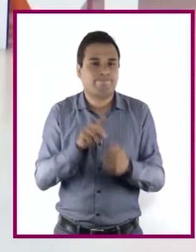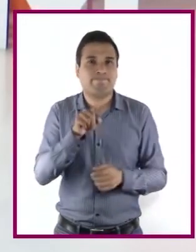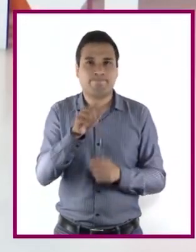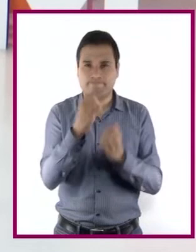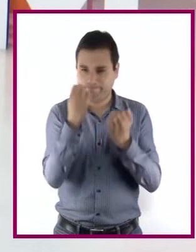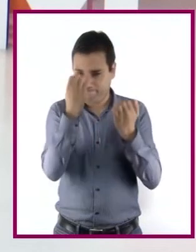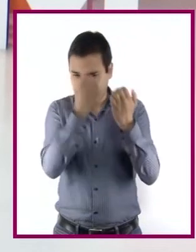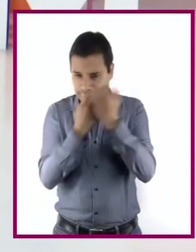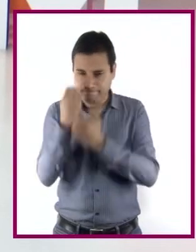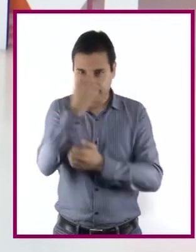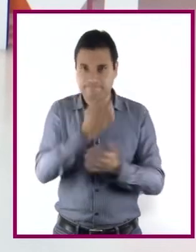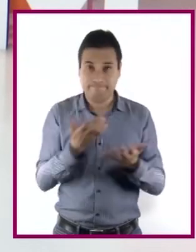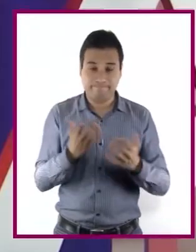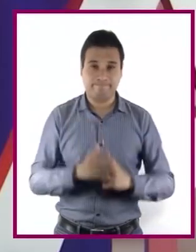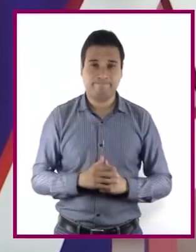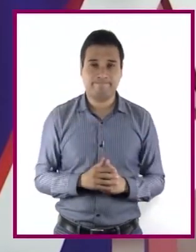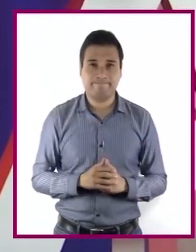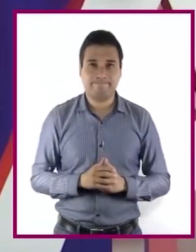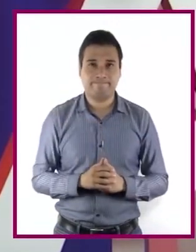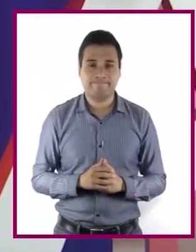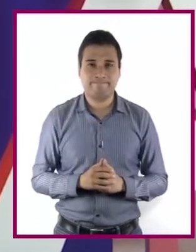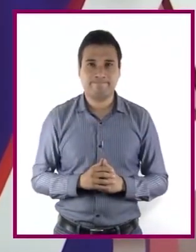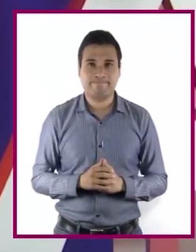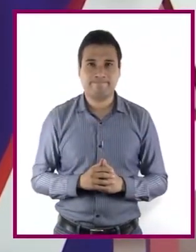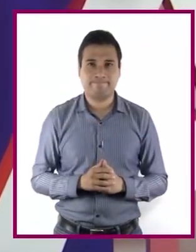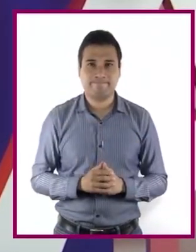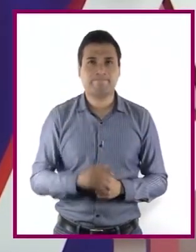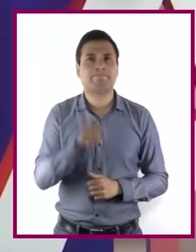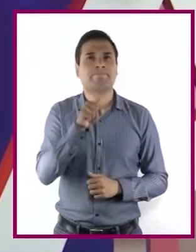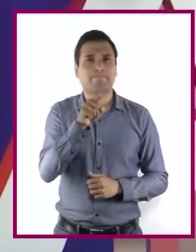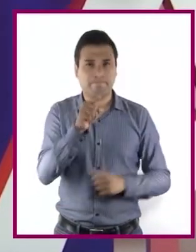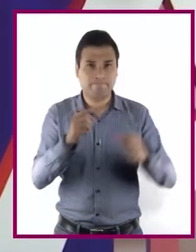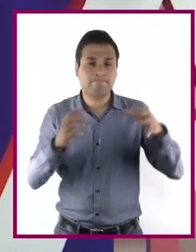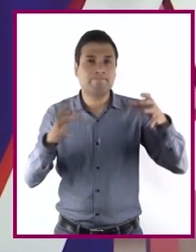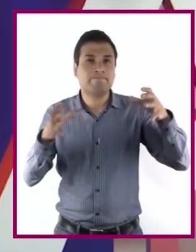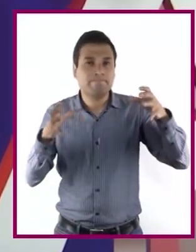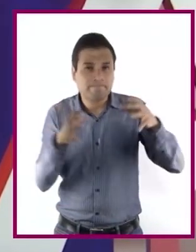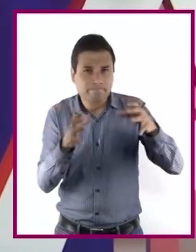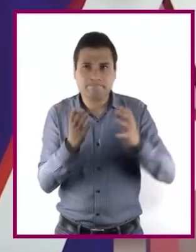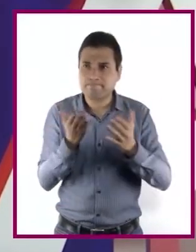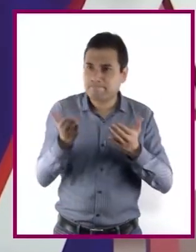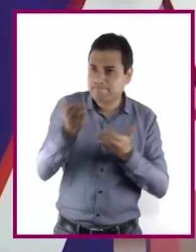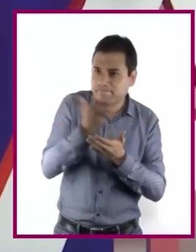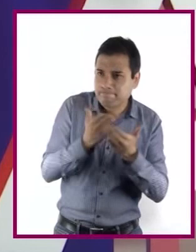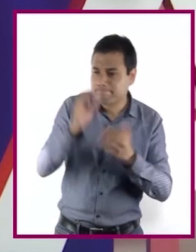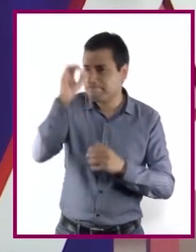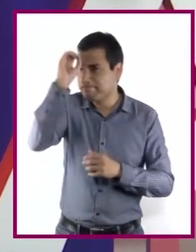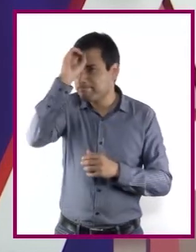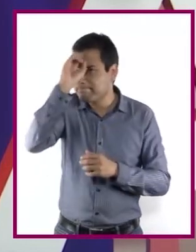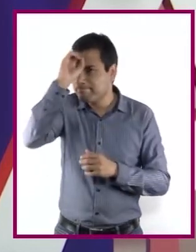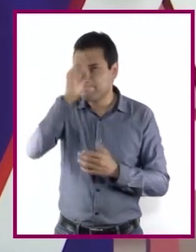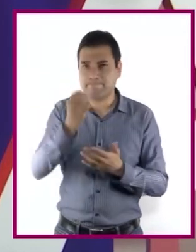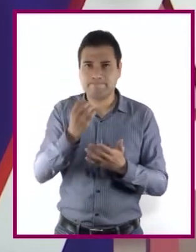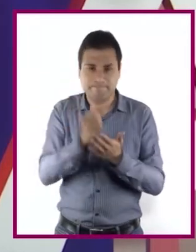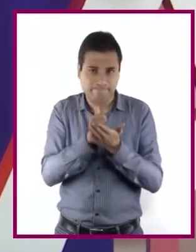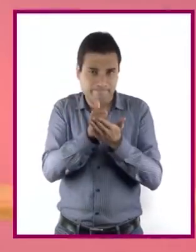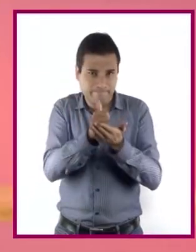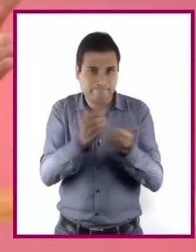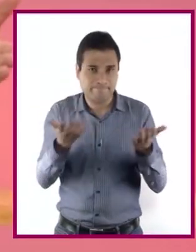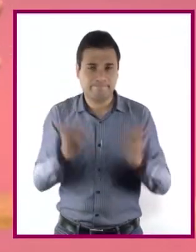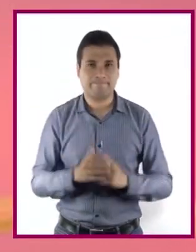y el de sus compañeros. Apóyense con su comunidad para poder realizar evaluaciones respecto a este y otros